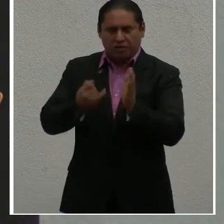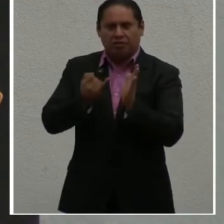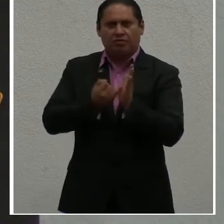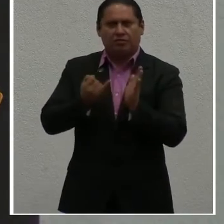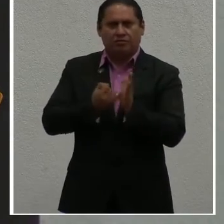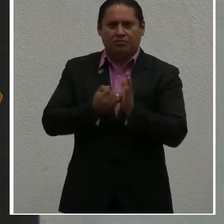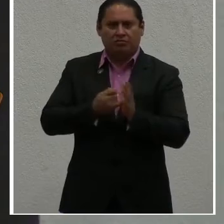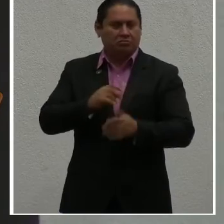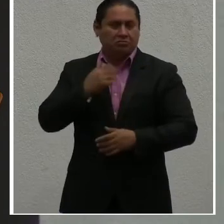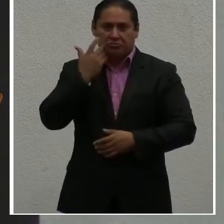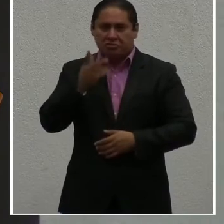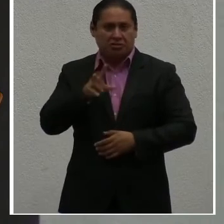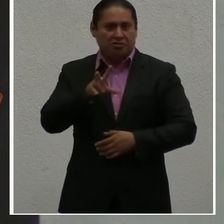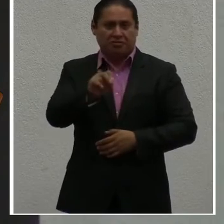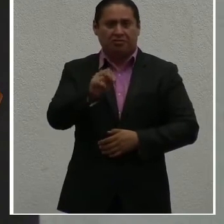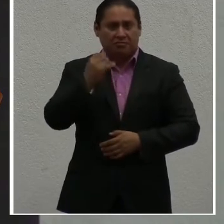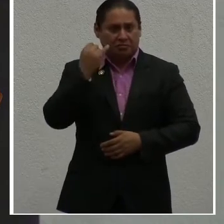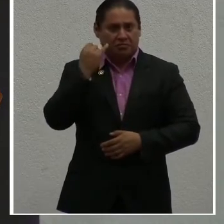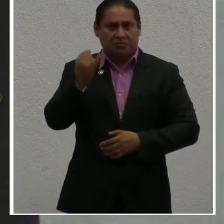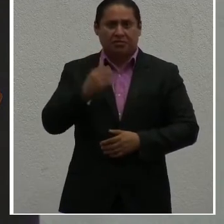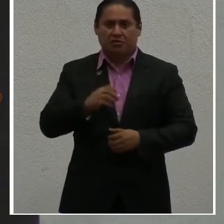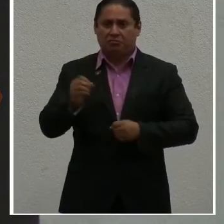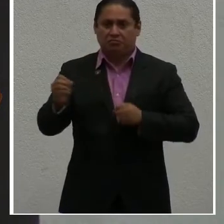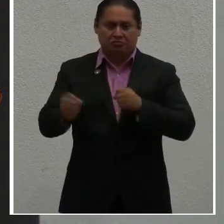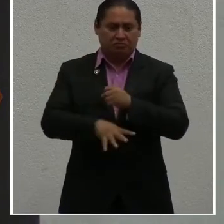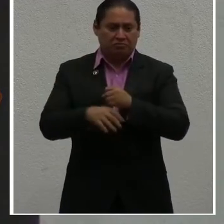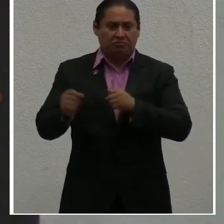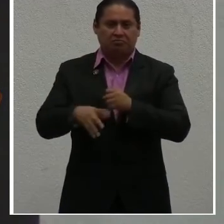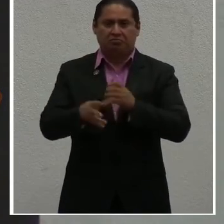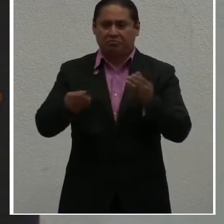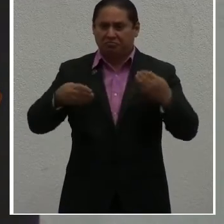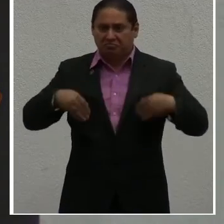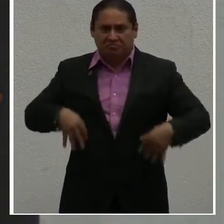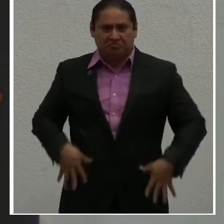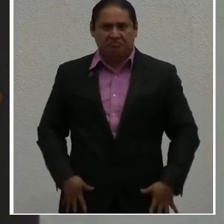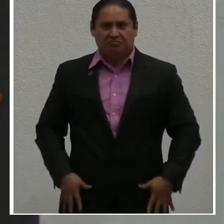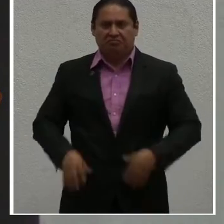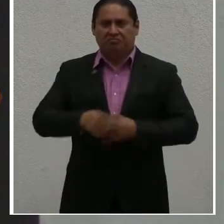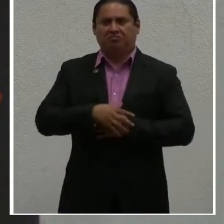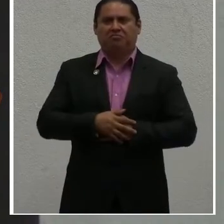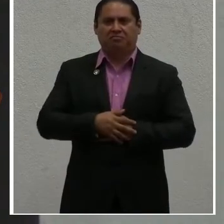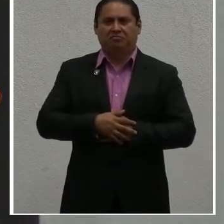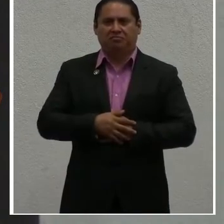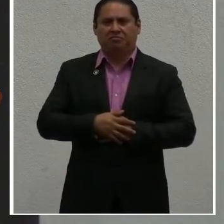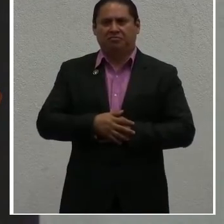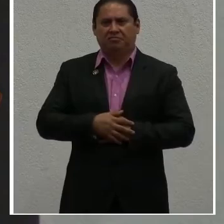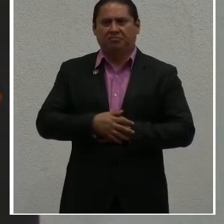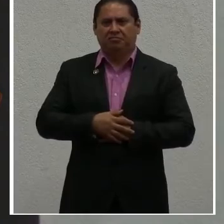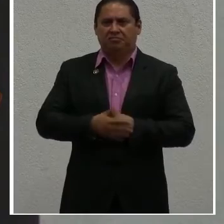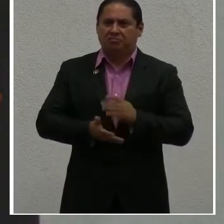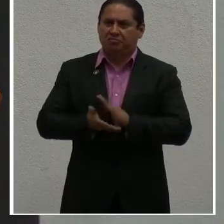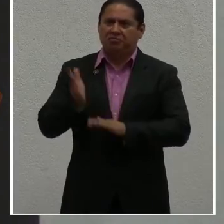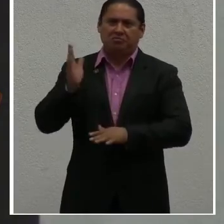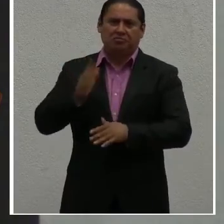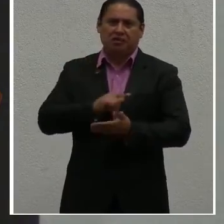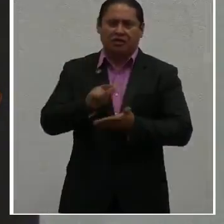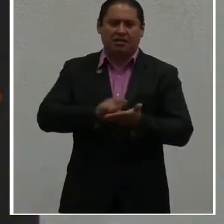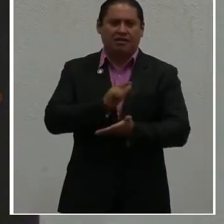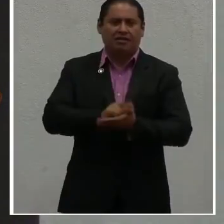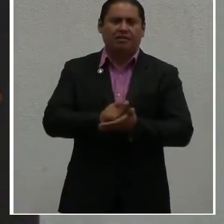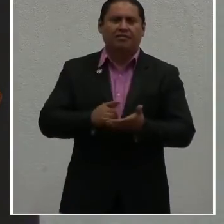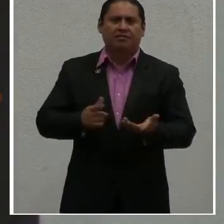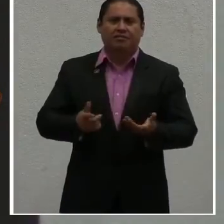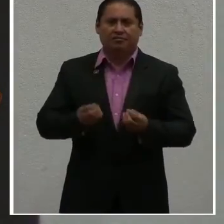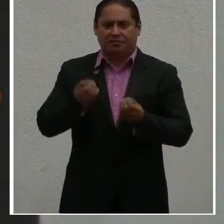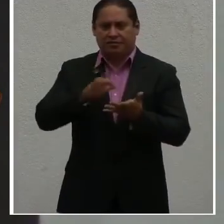no, y el que se lo está embolsando, como es una diputada, pues hay dónde irse, compañeros, hay leyes, pues, saca